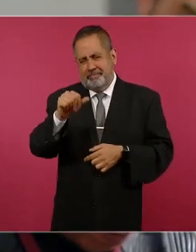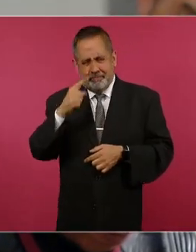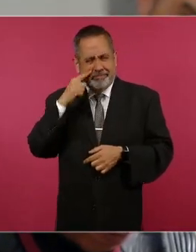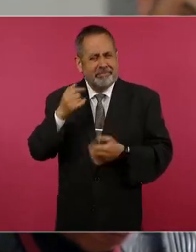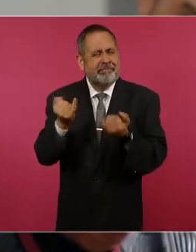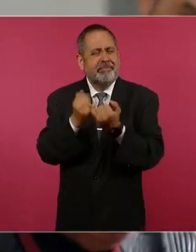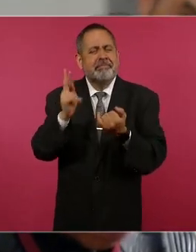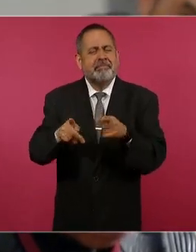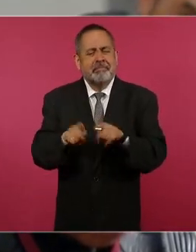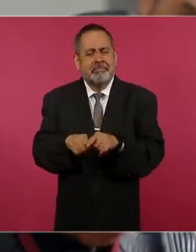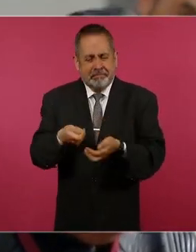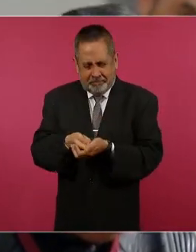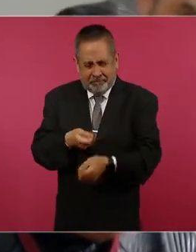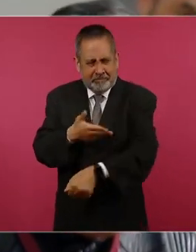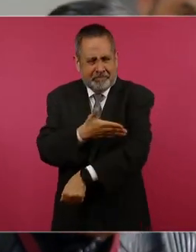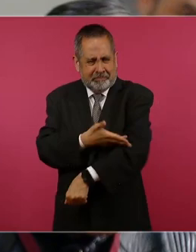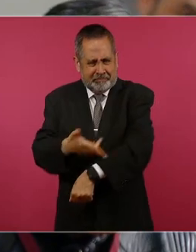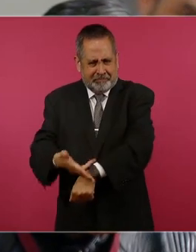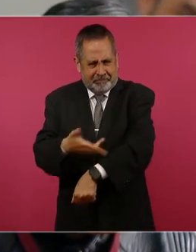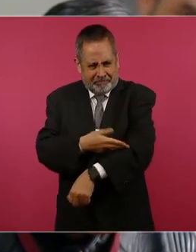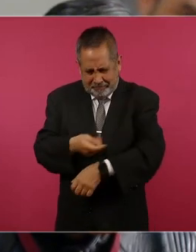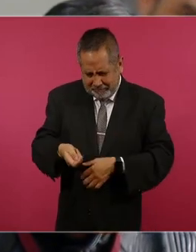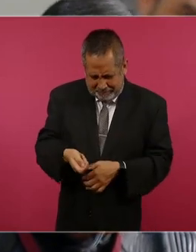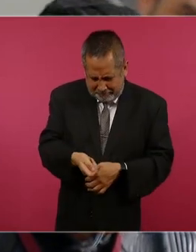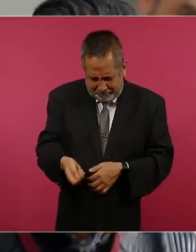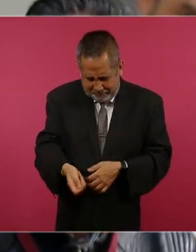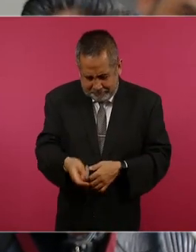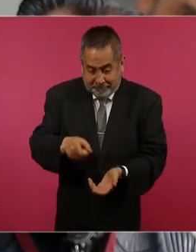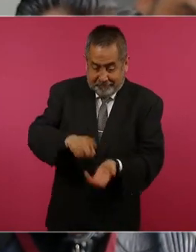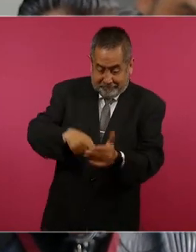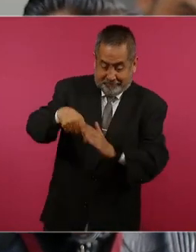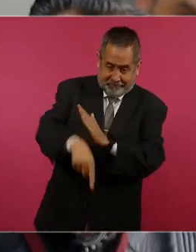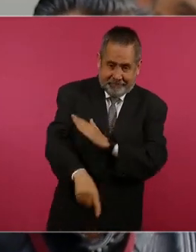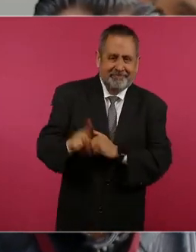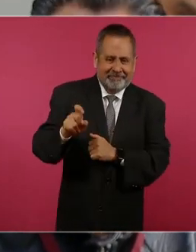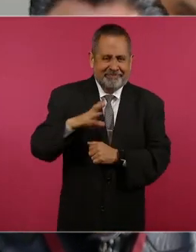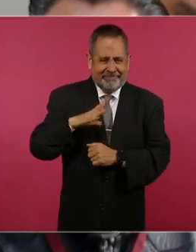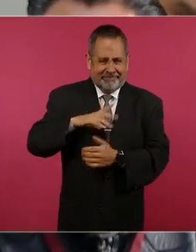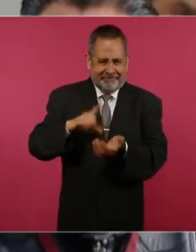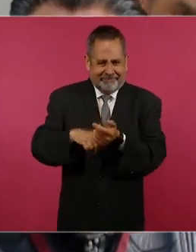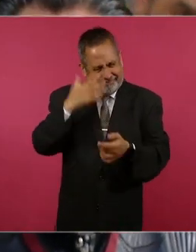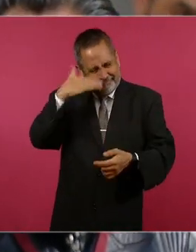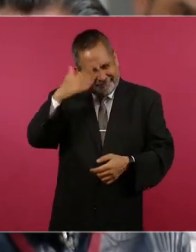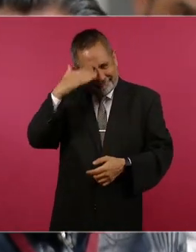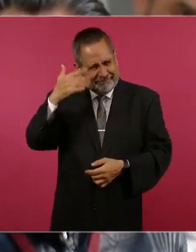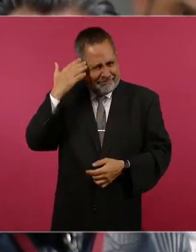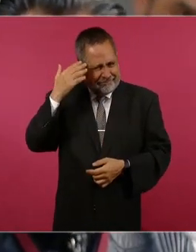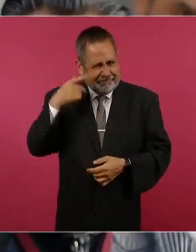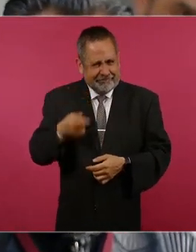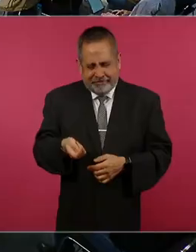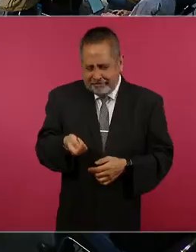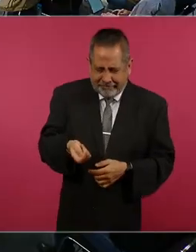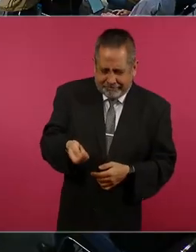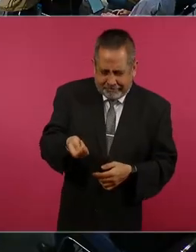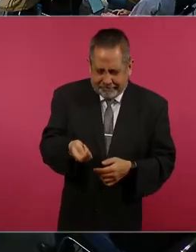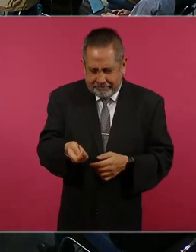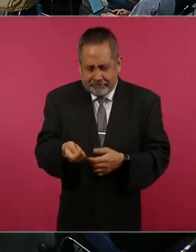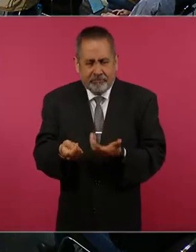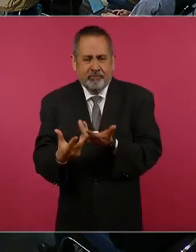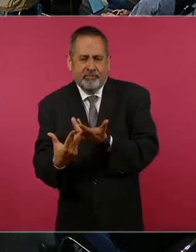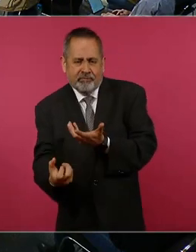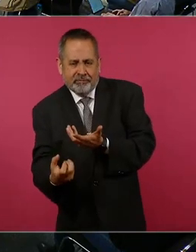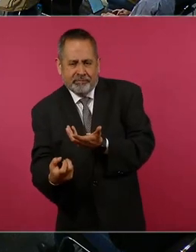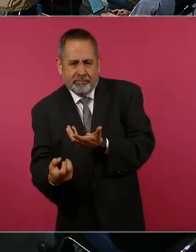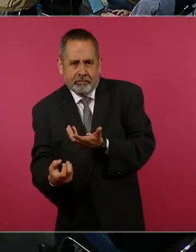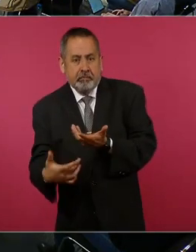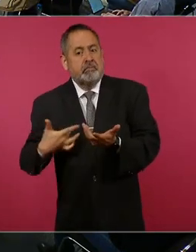agua, que a través de una vara, con biomasa, con esta… o sea, es como